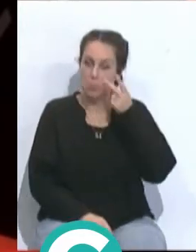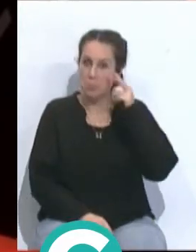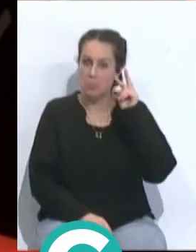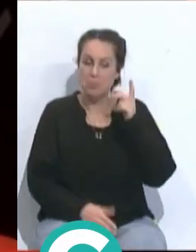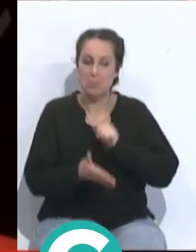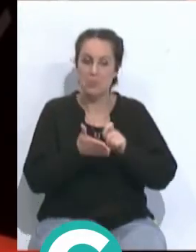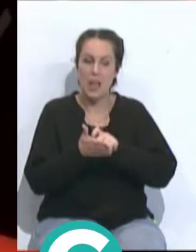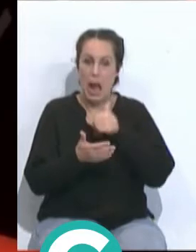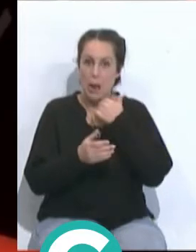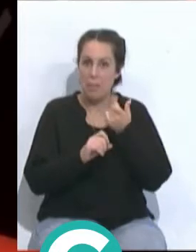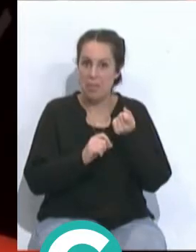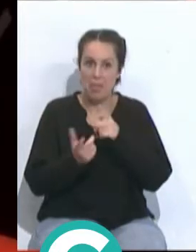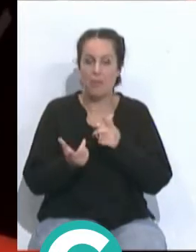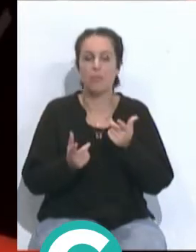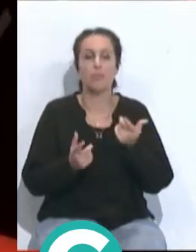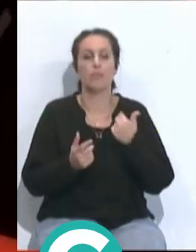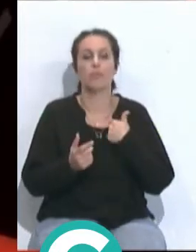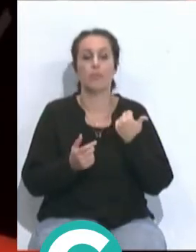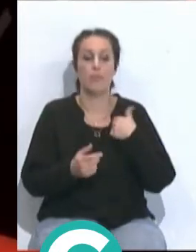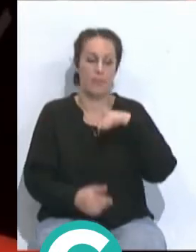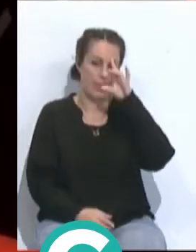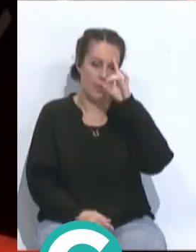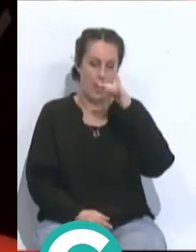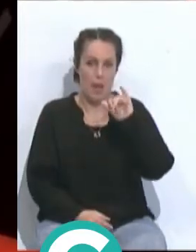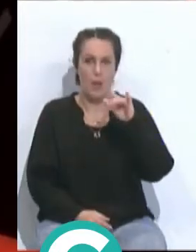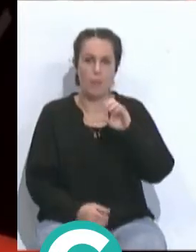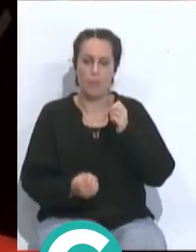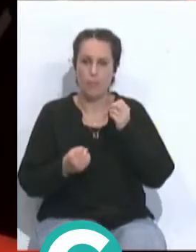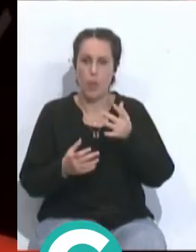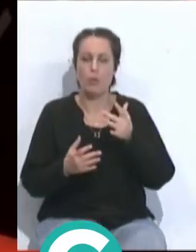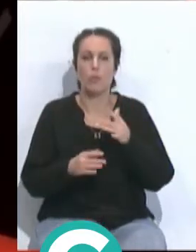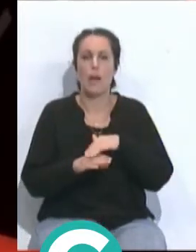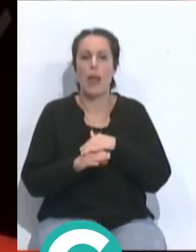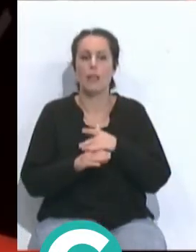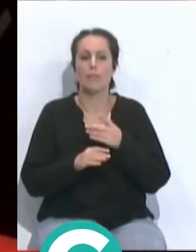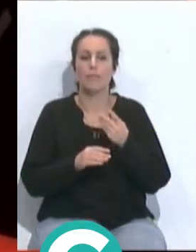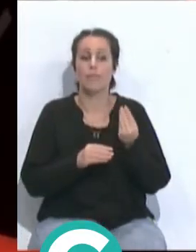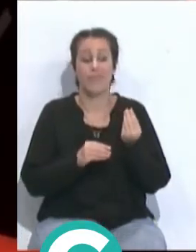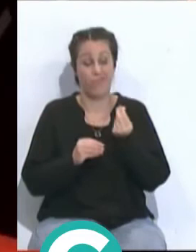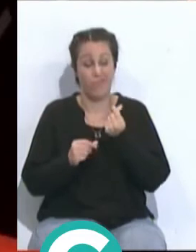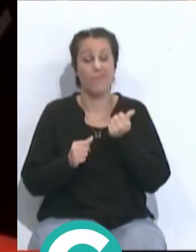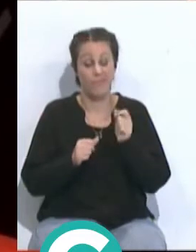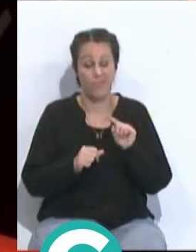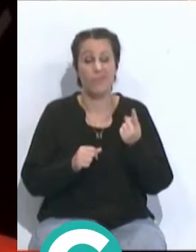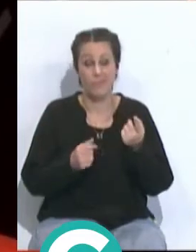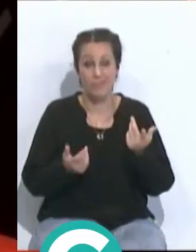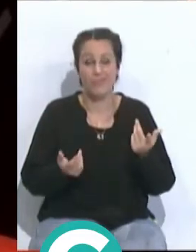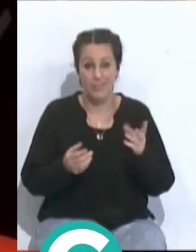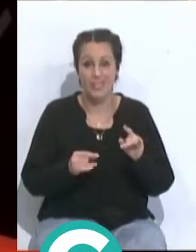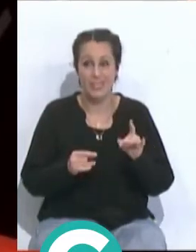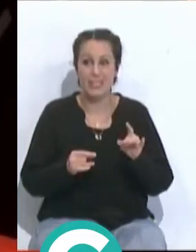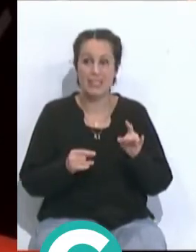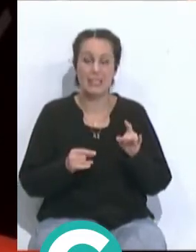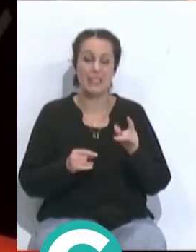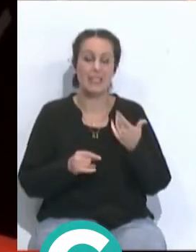de escribir algo así. Y bueno, aunque todavía tengo ideas, pero todavía es pronto, ¿no? Para saborea primero, sí, ¿no? Las mieles